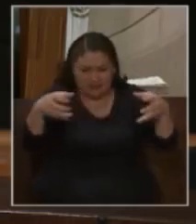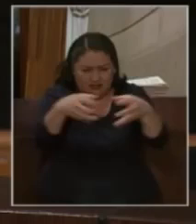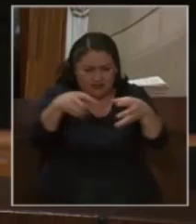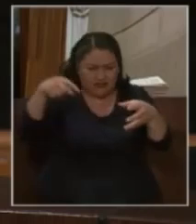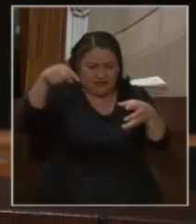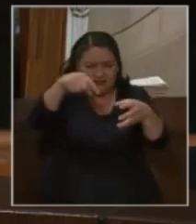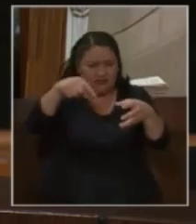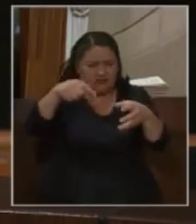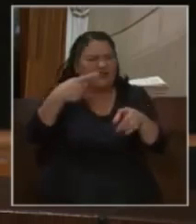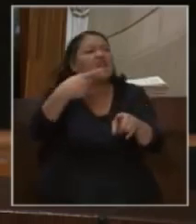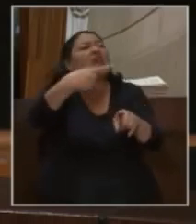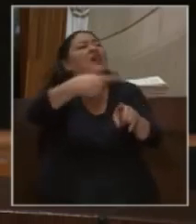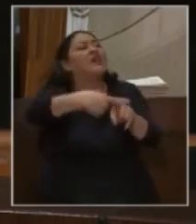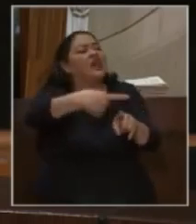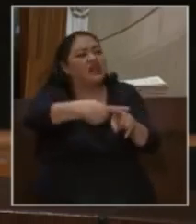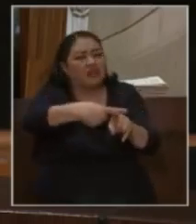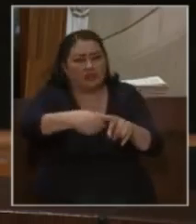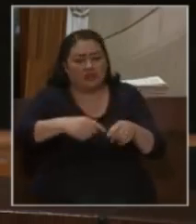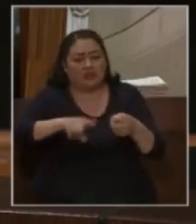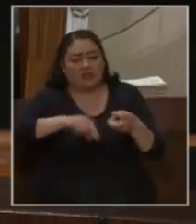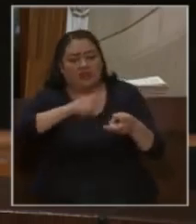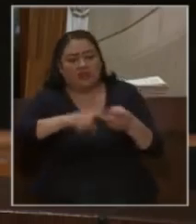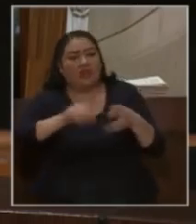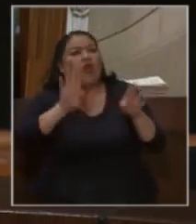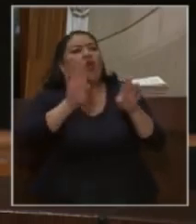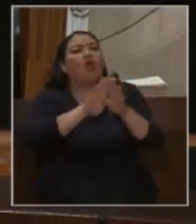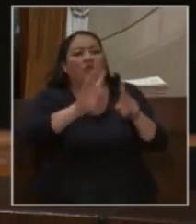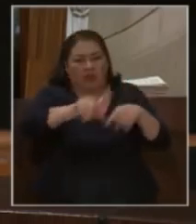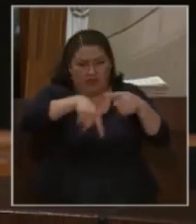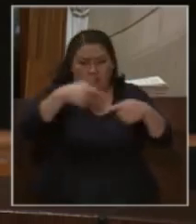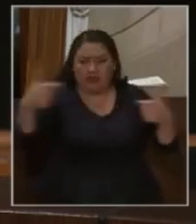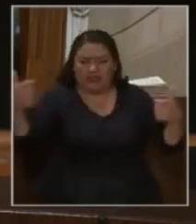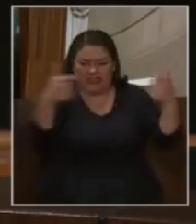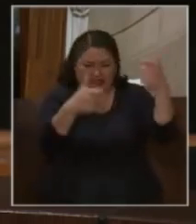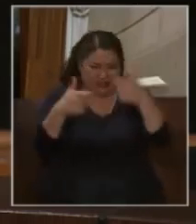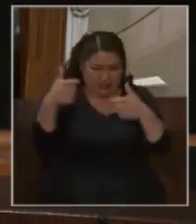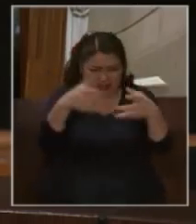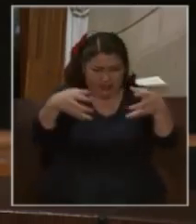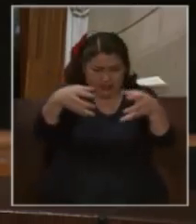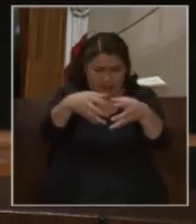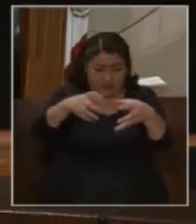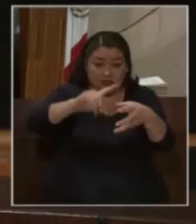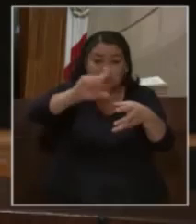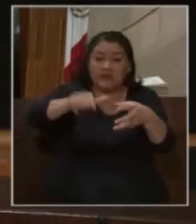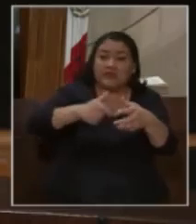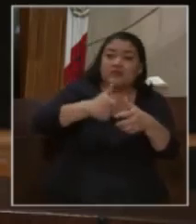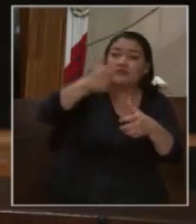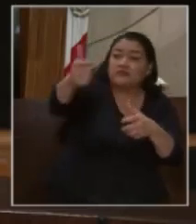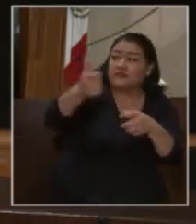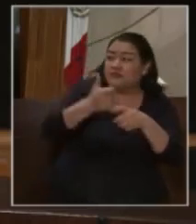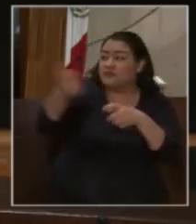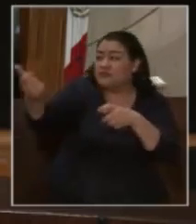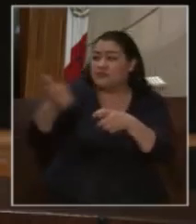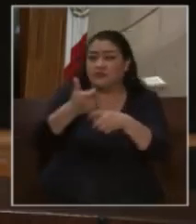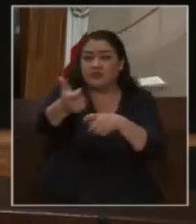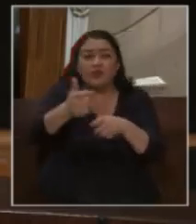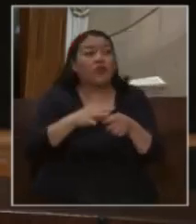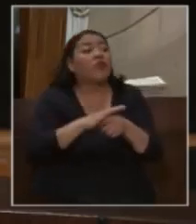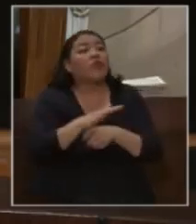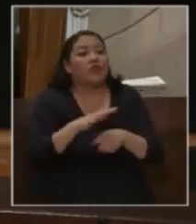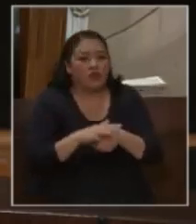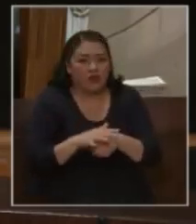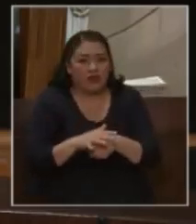los mecanismos a través de los cuales éste hizo entrega de los recursos. No se